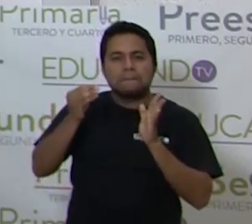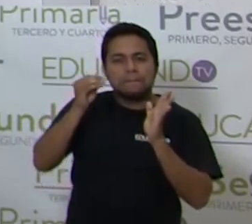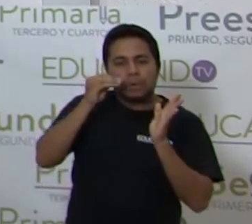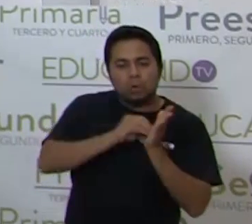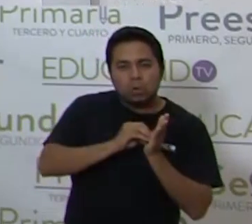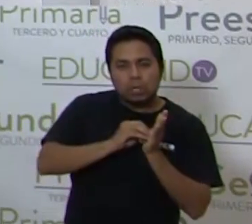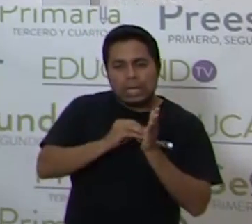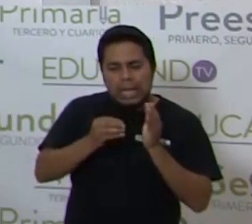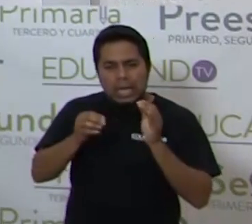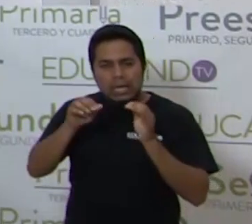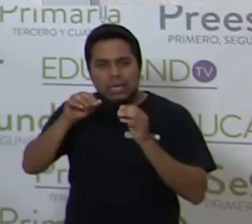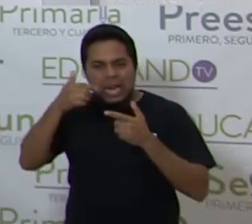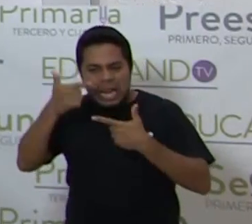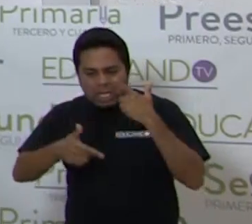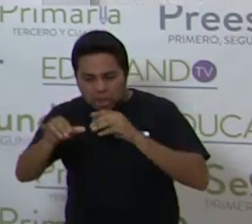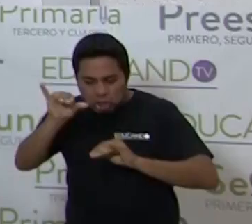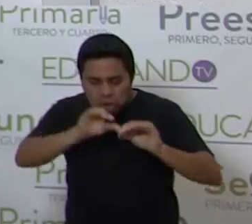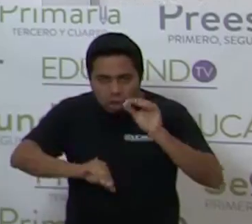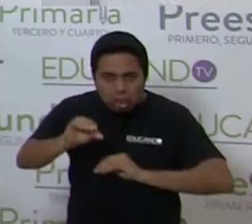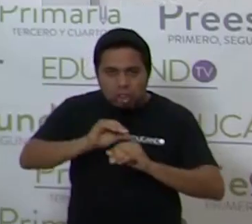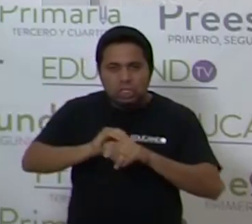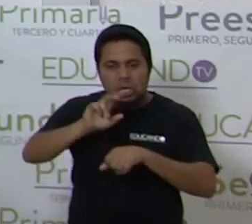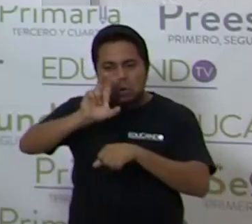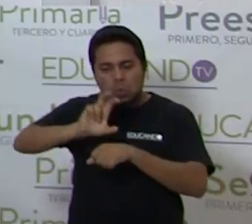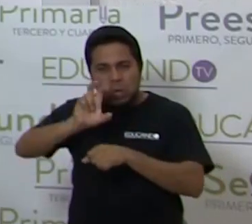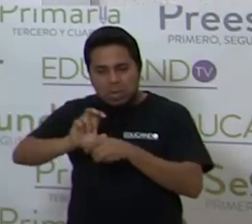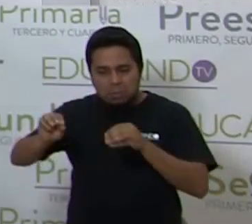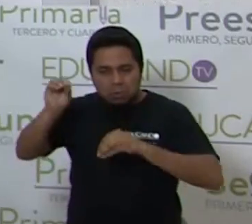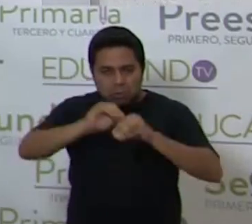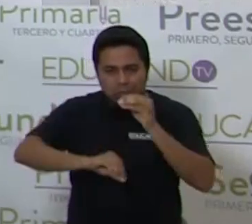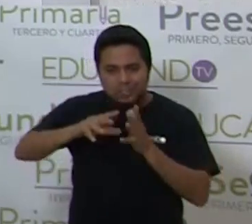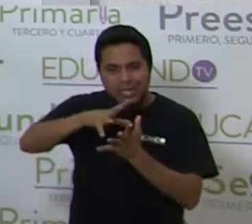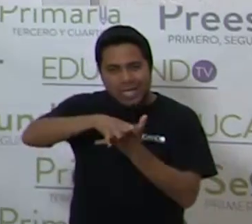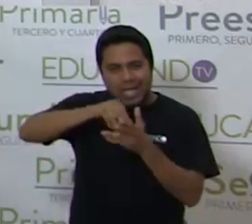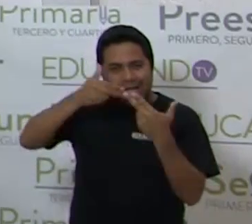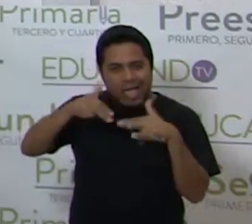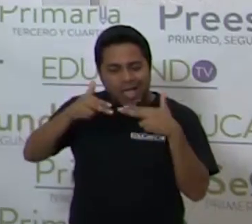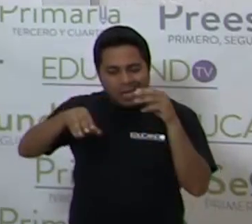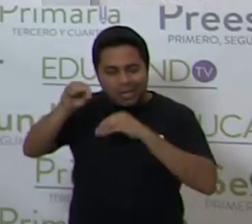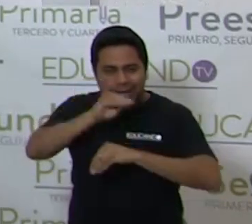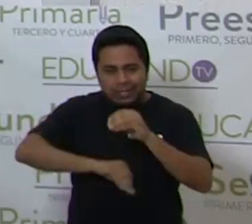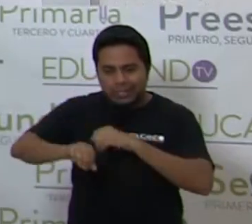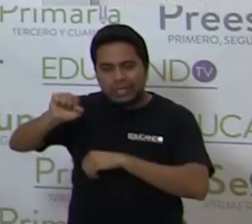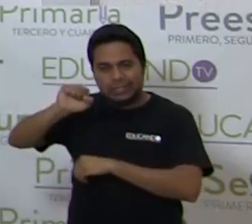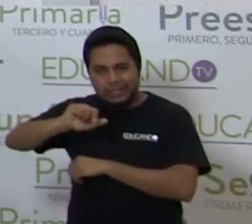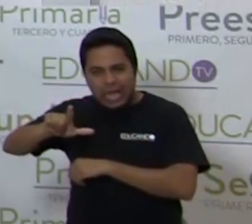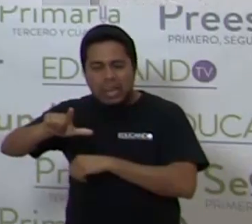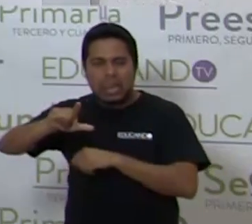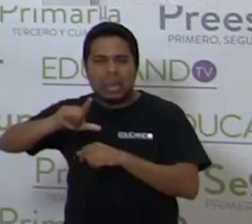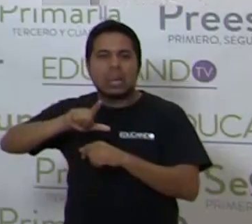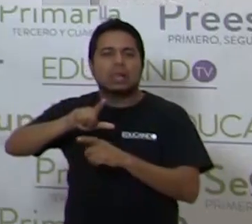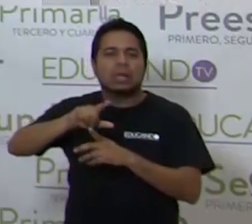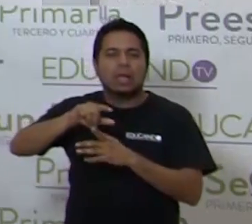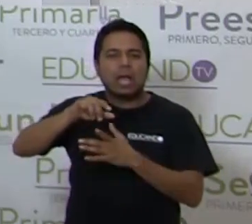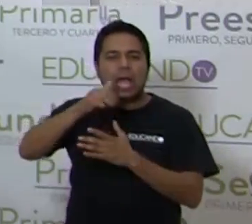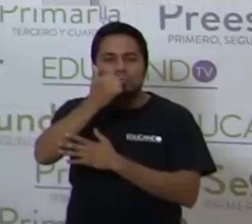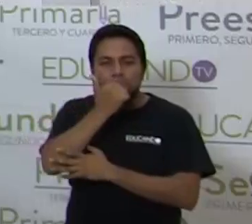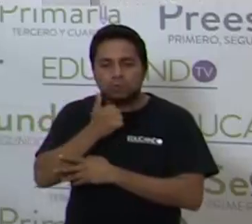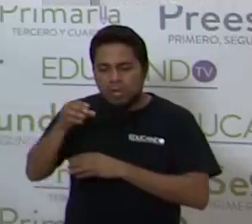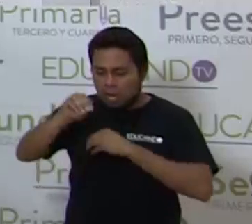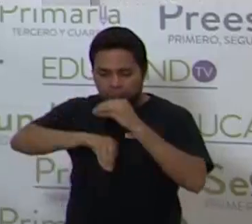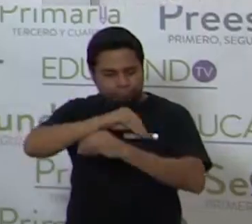la harina, los huevos, la sal y el azúcar en un recipiente. Mucha